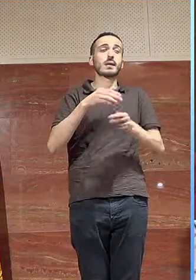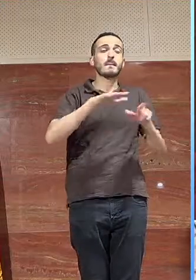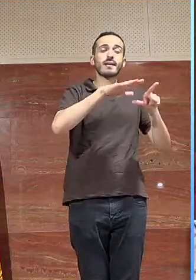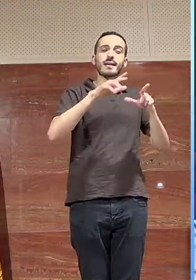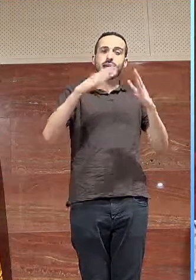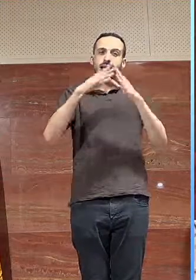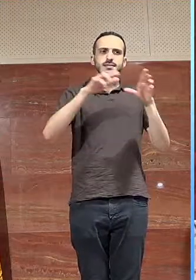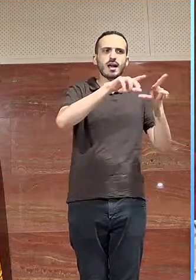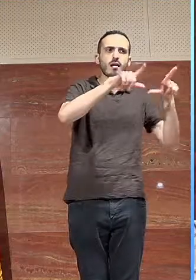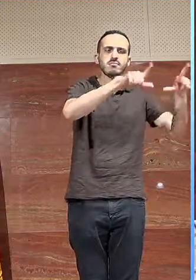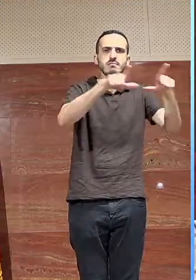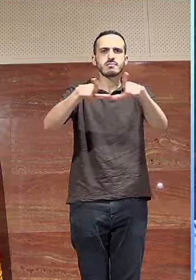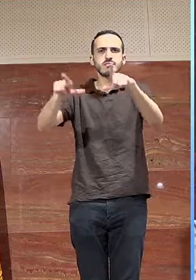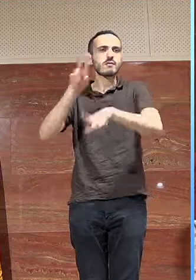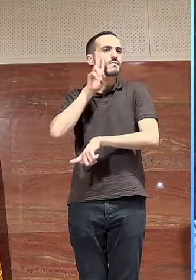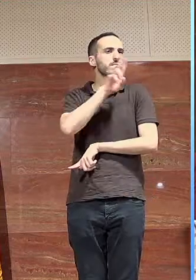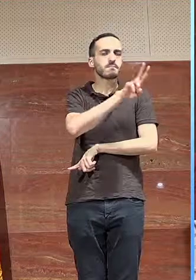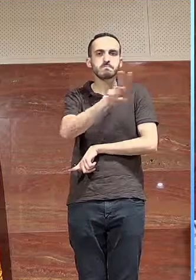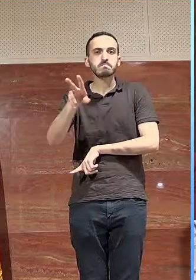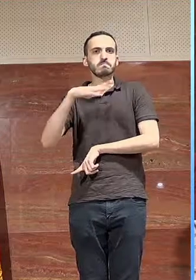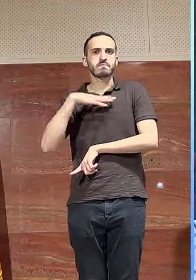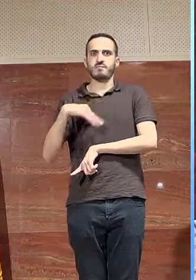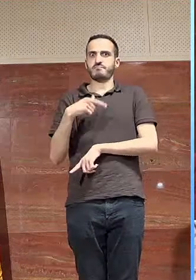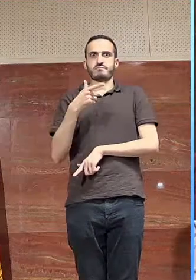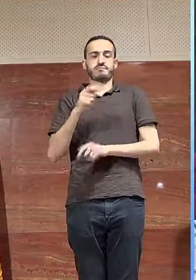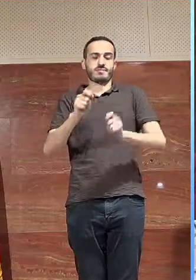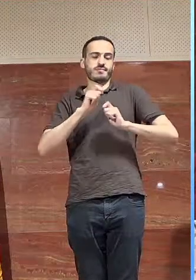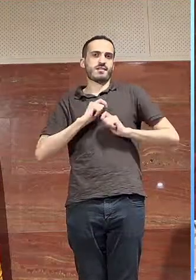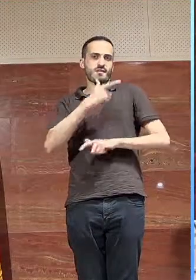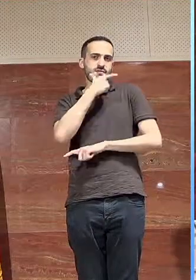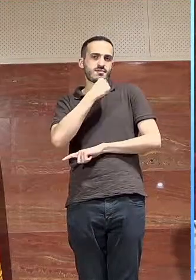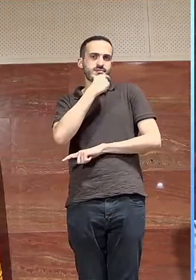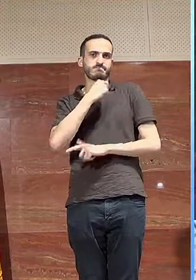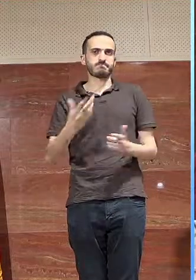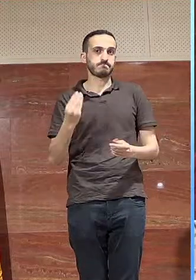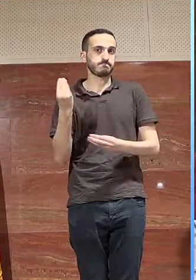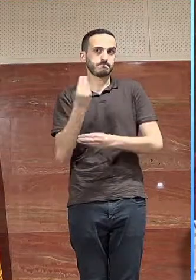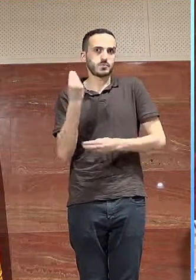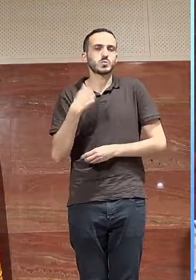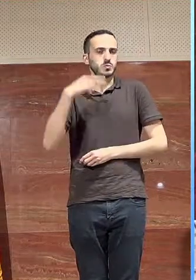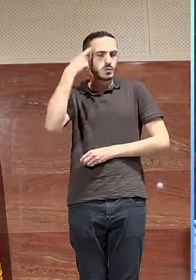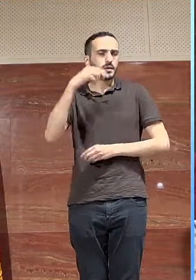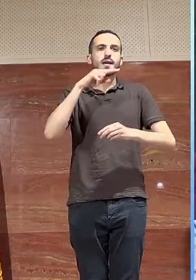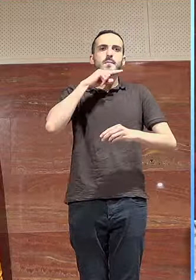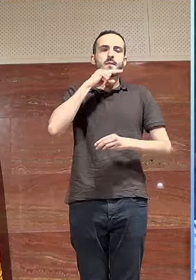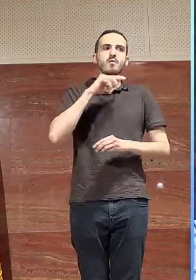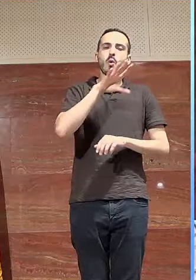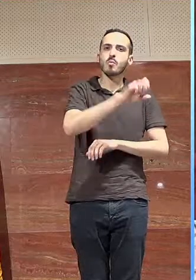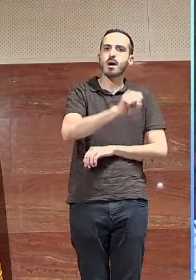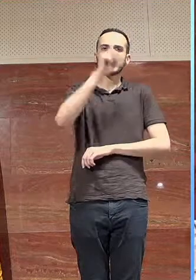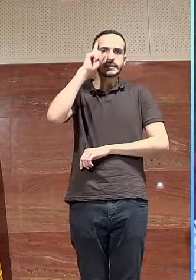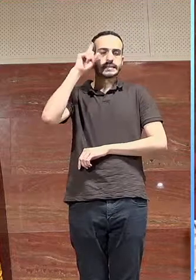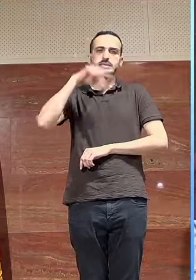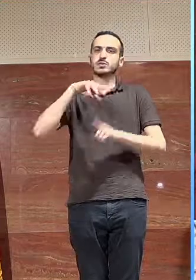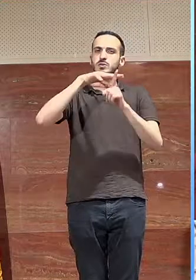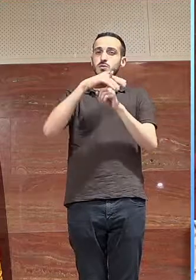a lo mejor el colocar unos elementos de vidrio en las puertas, pues si está la luz encendida ya sabes que está ocupada. Bueno, pues ese tipo de situaciones, y que tienen que ver mucho